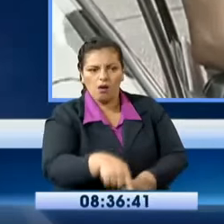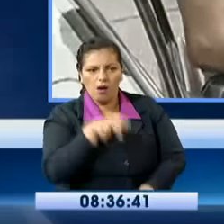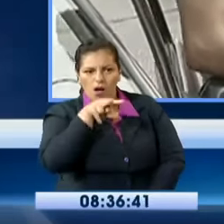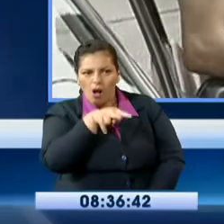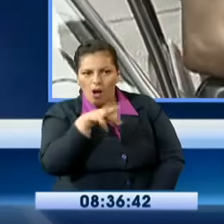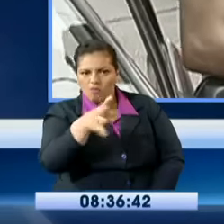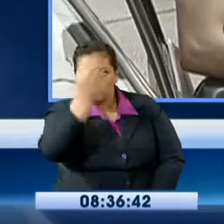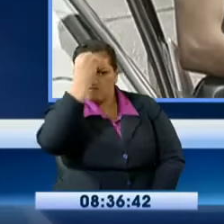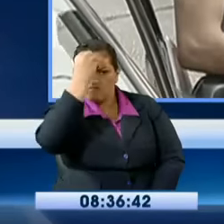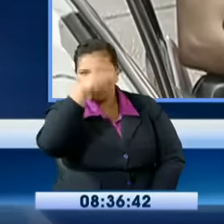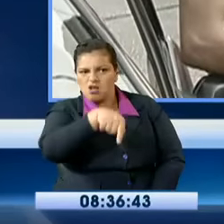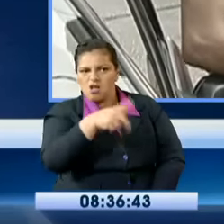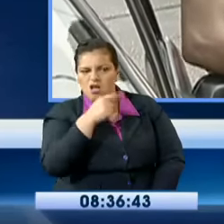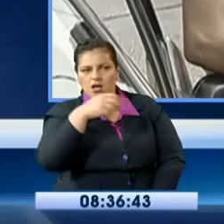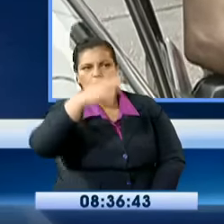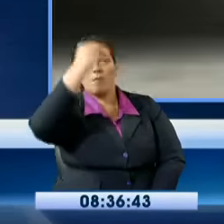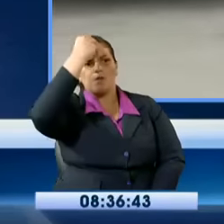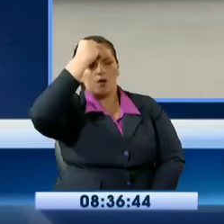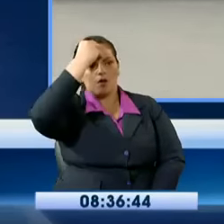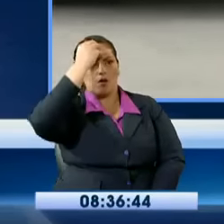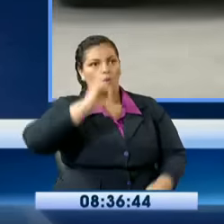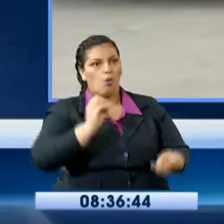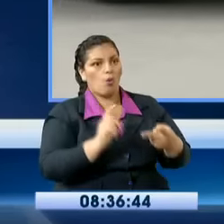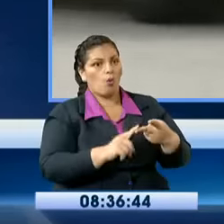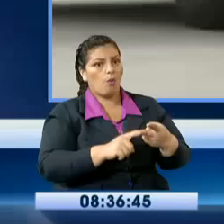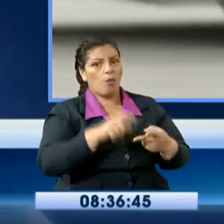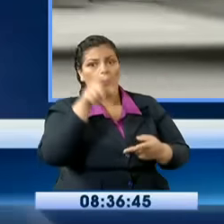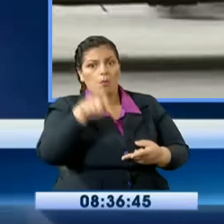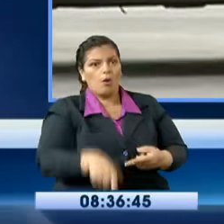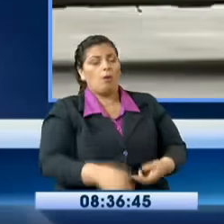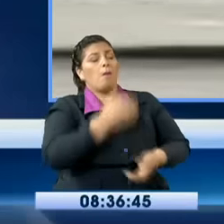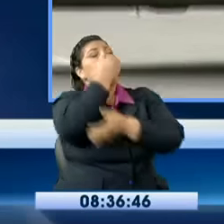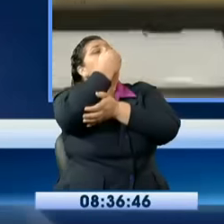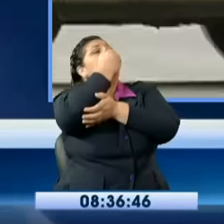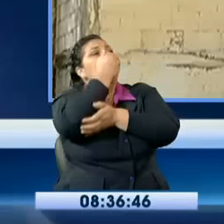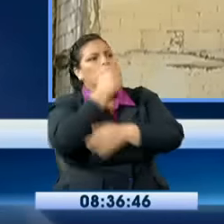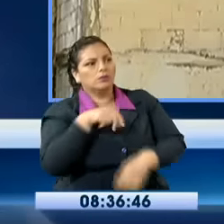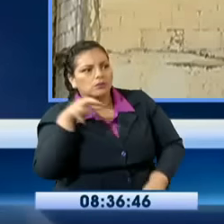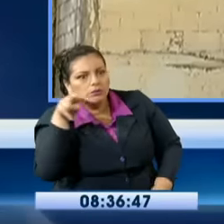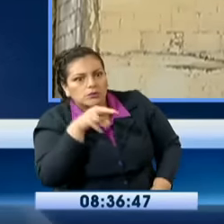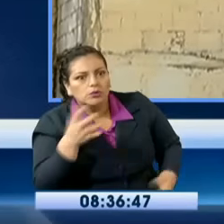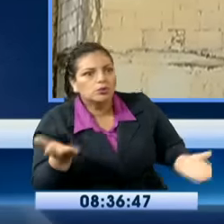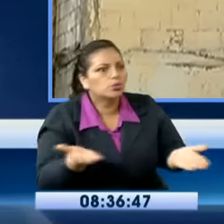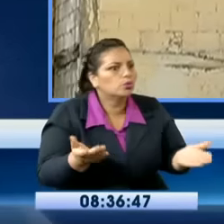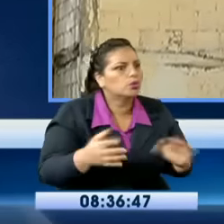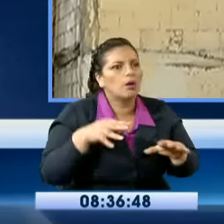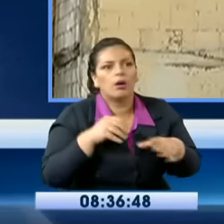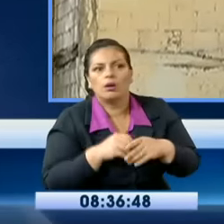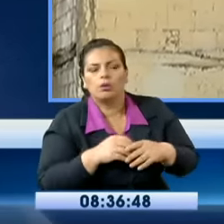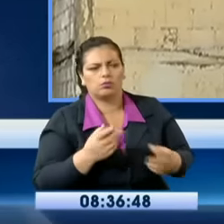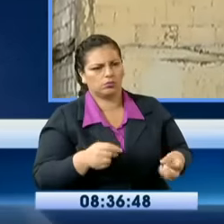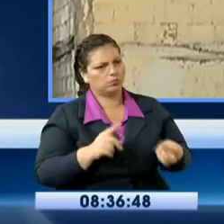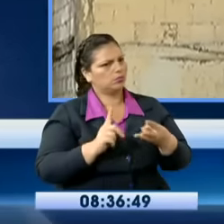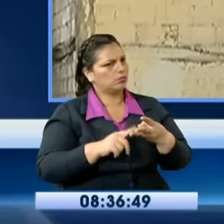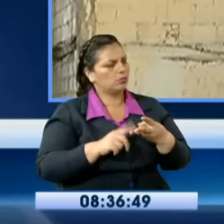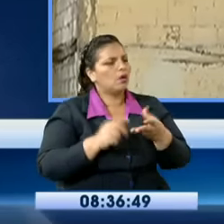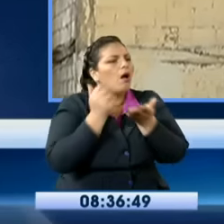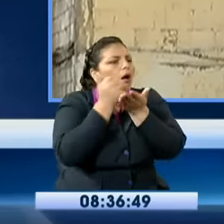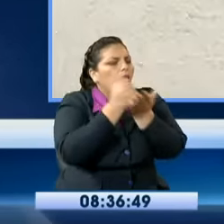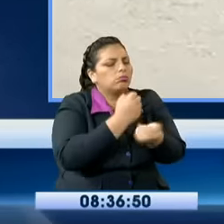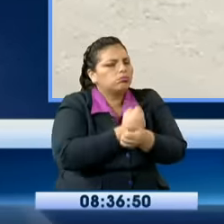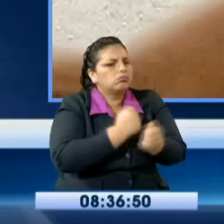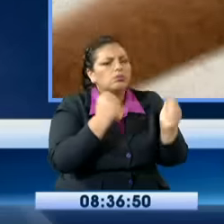cualquier persona desaparecida y el rescate 100% confiado de cualquier persona que haya sido sujeta a algún delito de